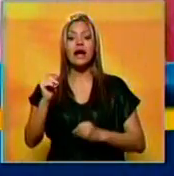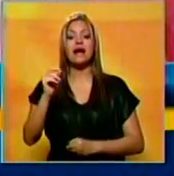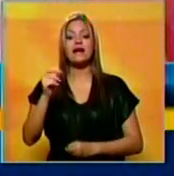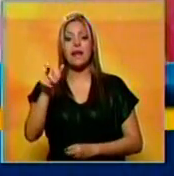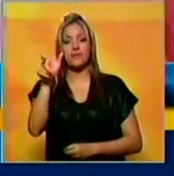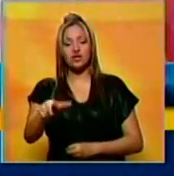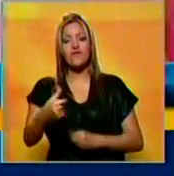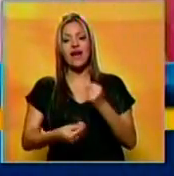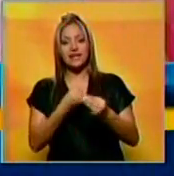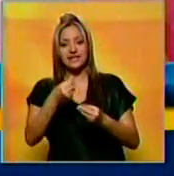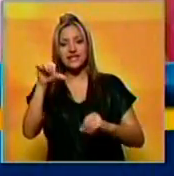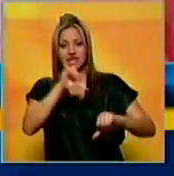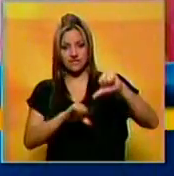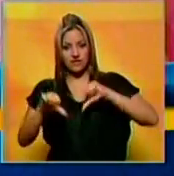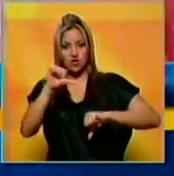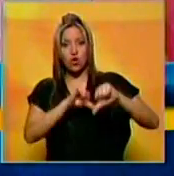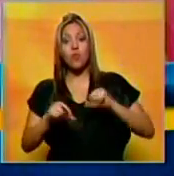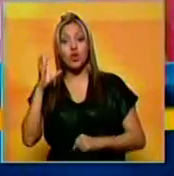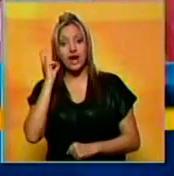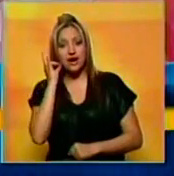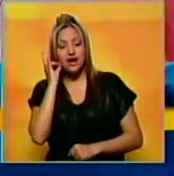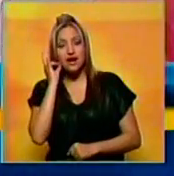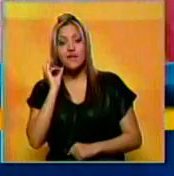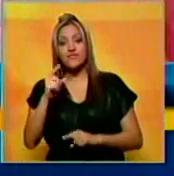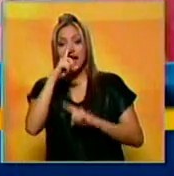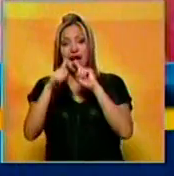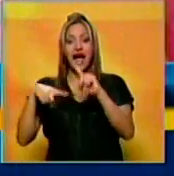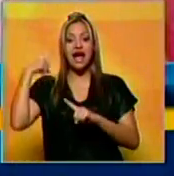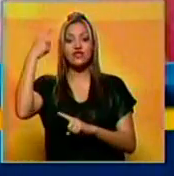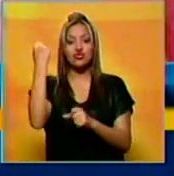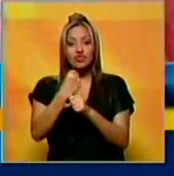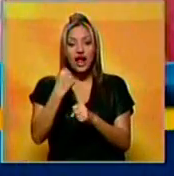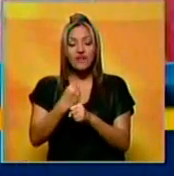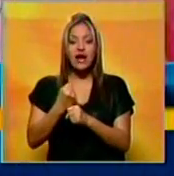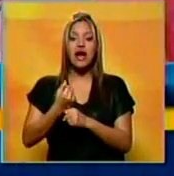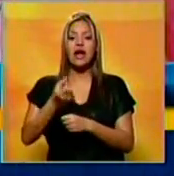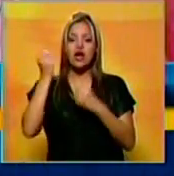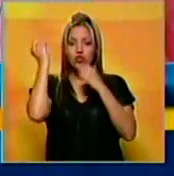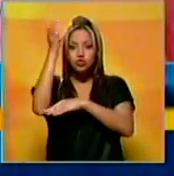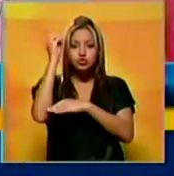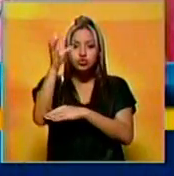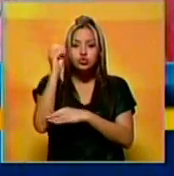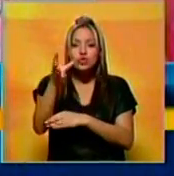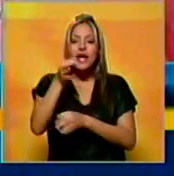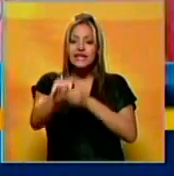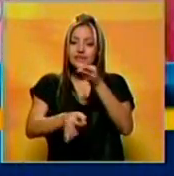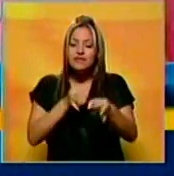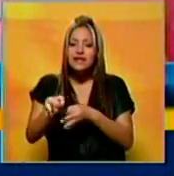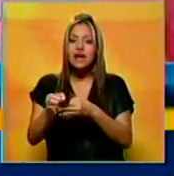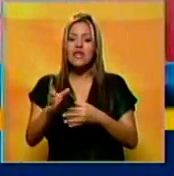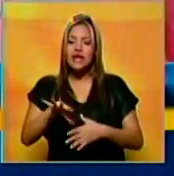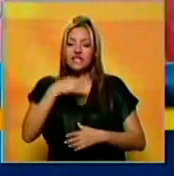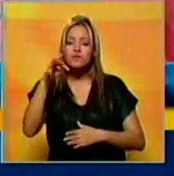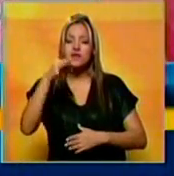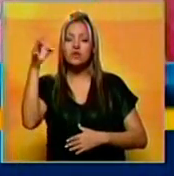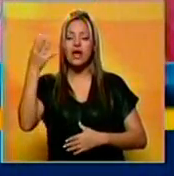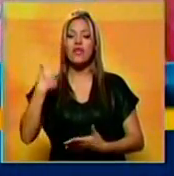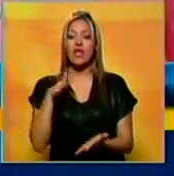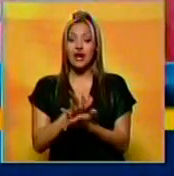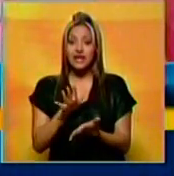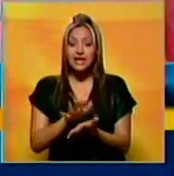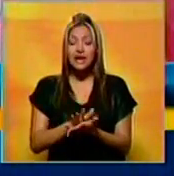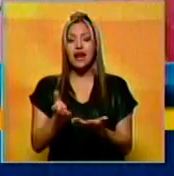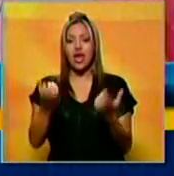hacerse quimioterapia, porque durante todo el año trabajamos con ellas llevándoles charlas de espiritualidad, charlas de